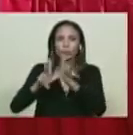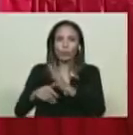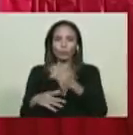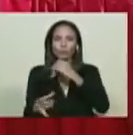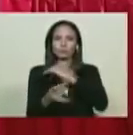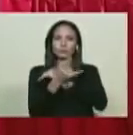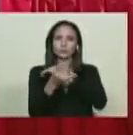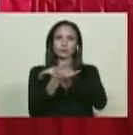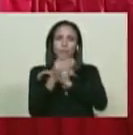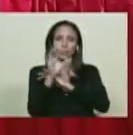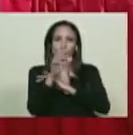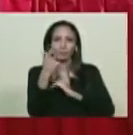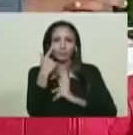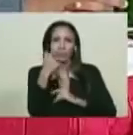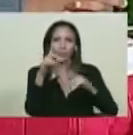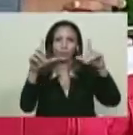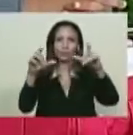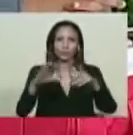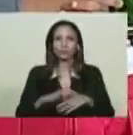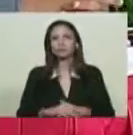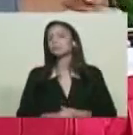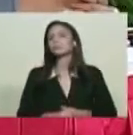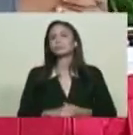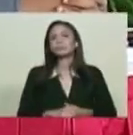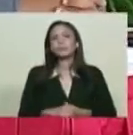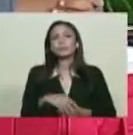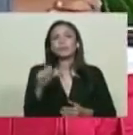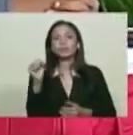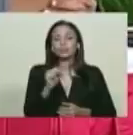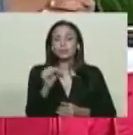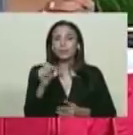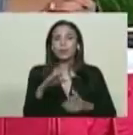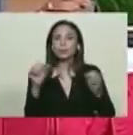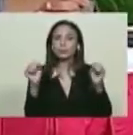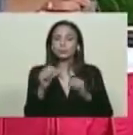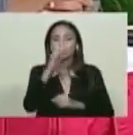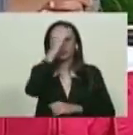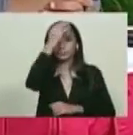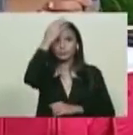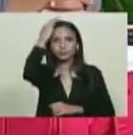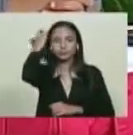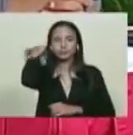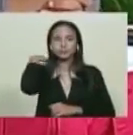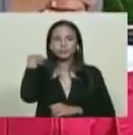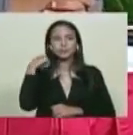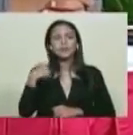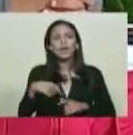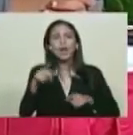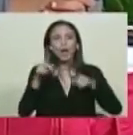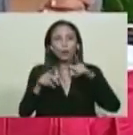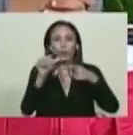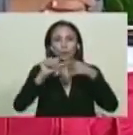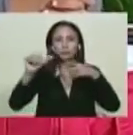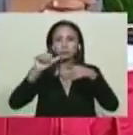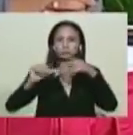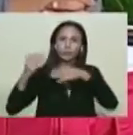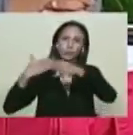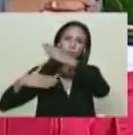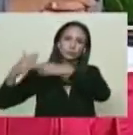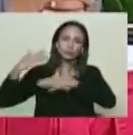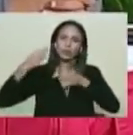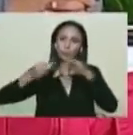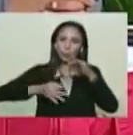traidores. Jorge. Así es, presidente. Desde que usted hace algunas semanas hiciera la